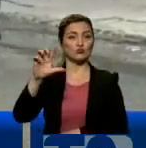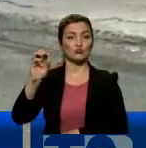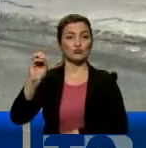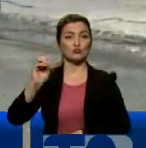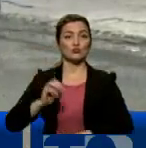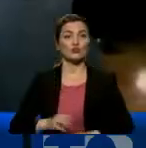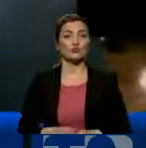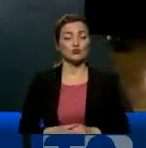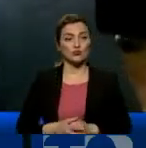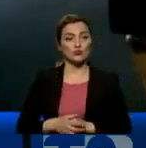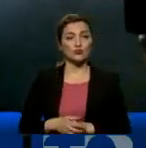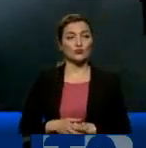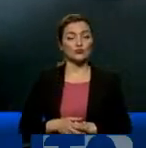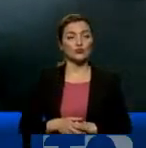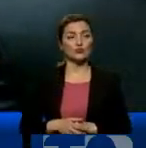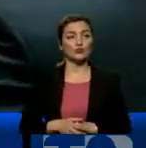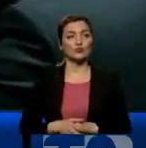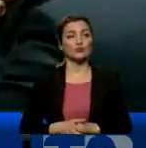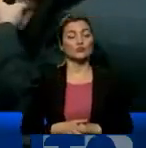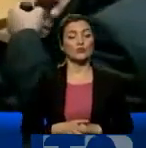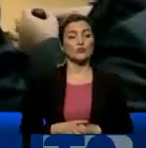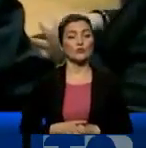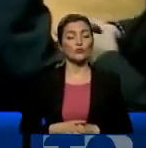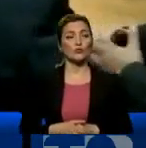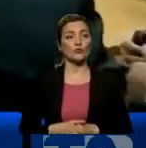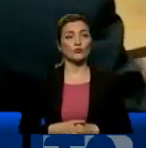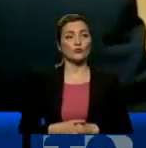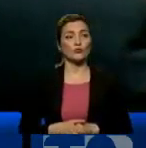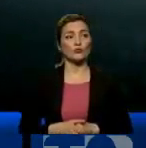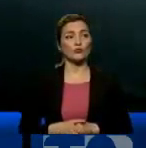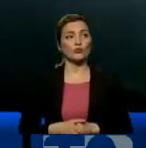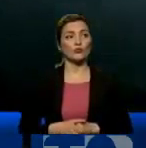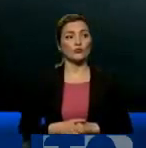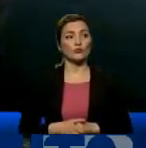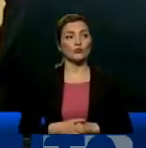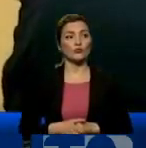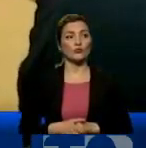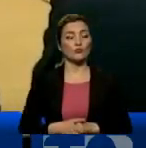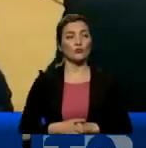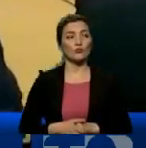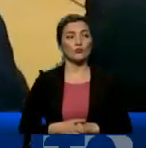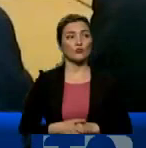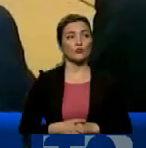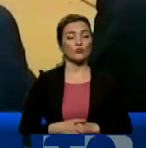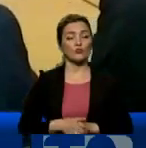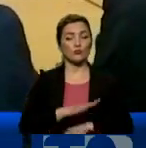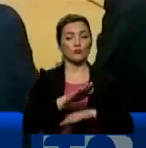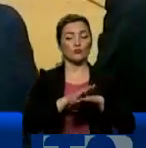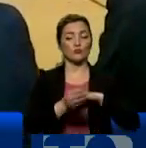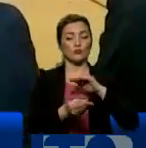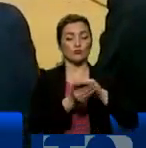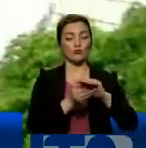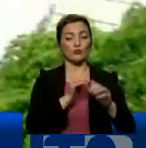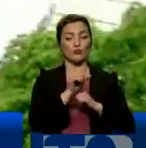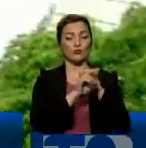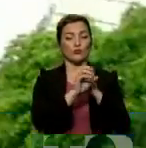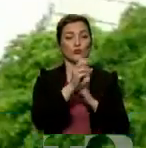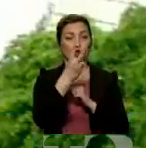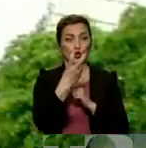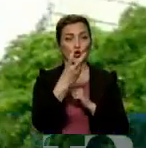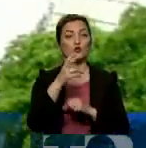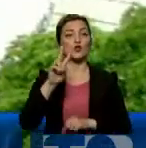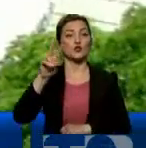Y caso Sobornos